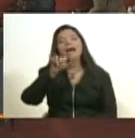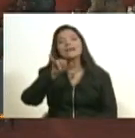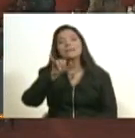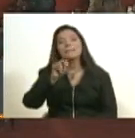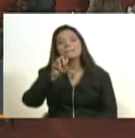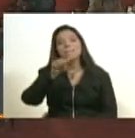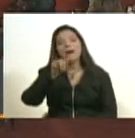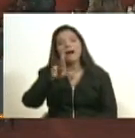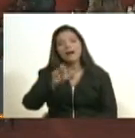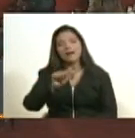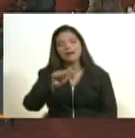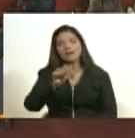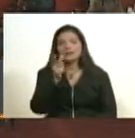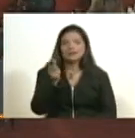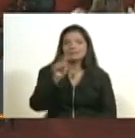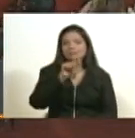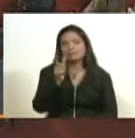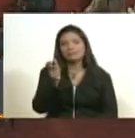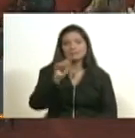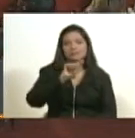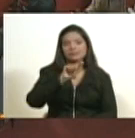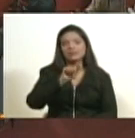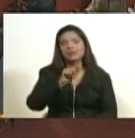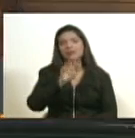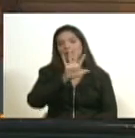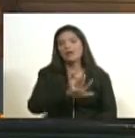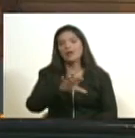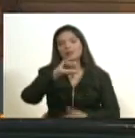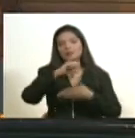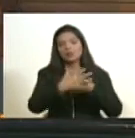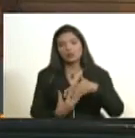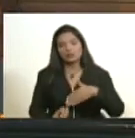calendario indígena de Sudamérica.